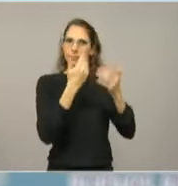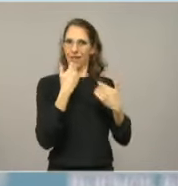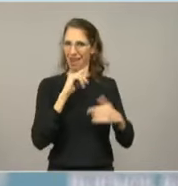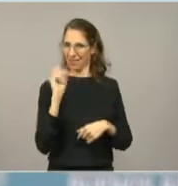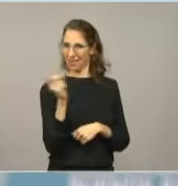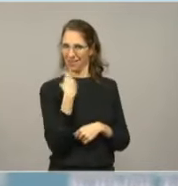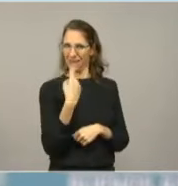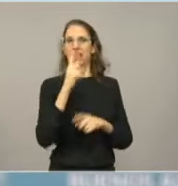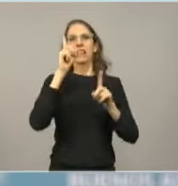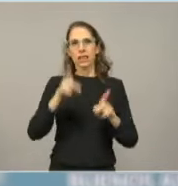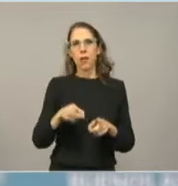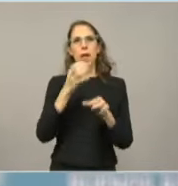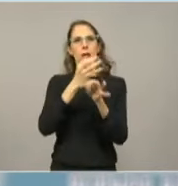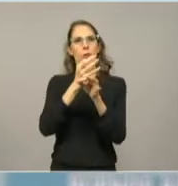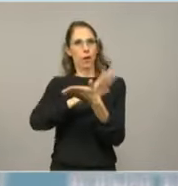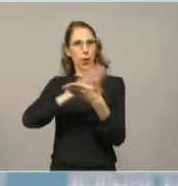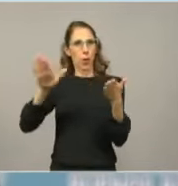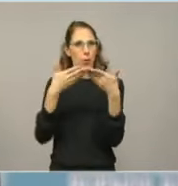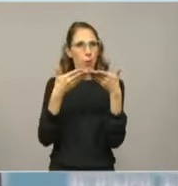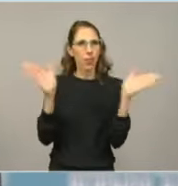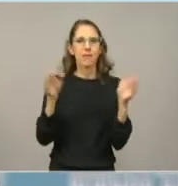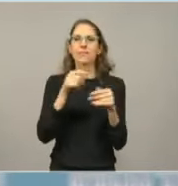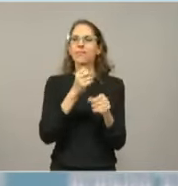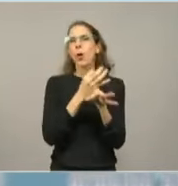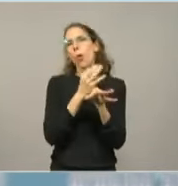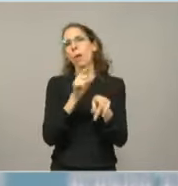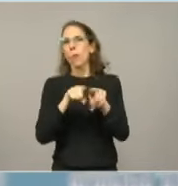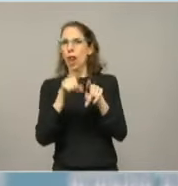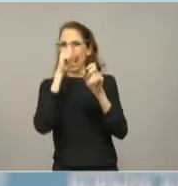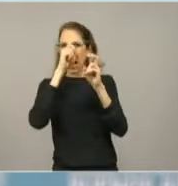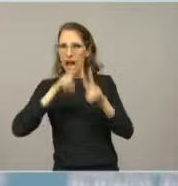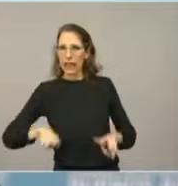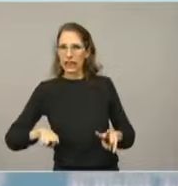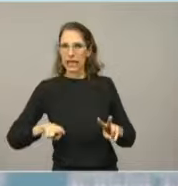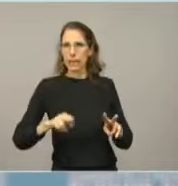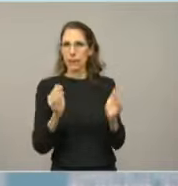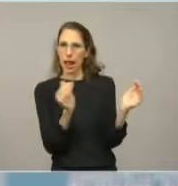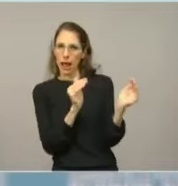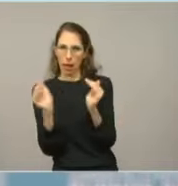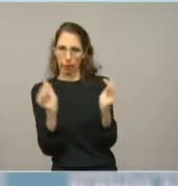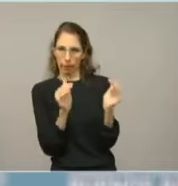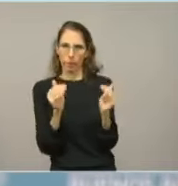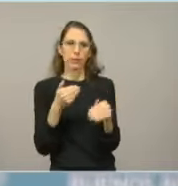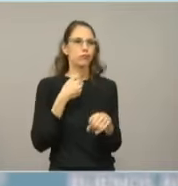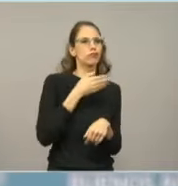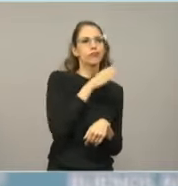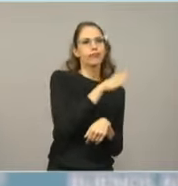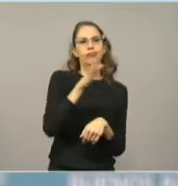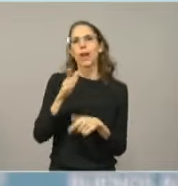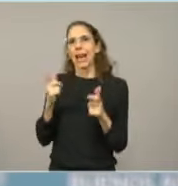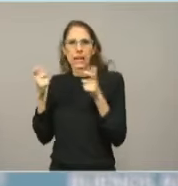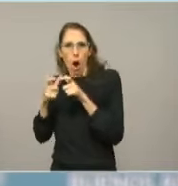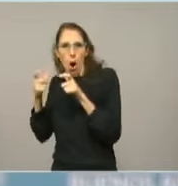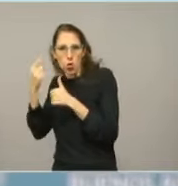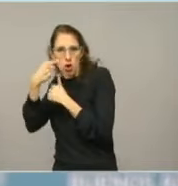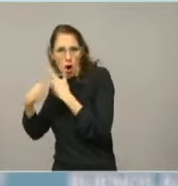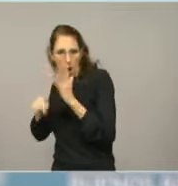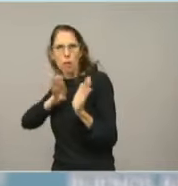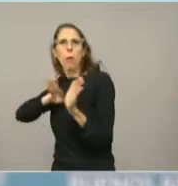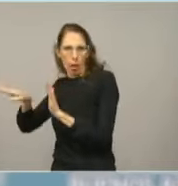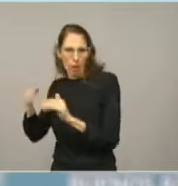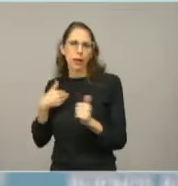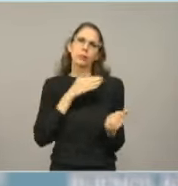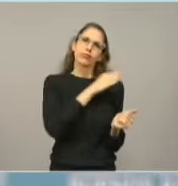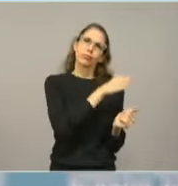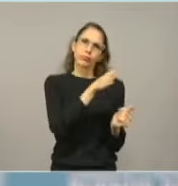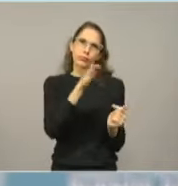nuevo edificio escolar en este caso un jardín maternal esto es la agenda que tiene bueno por fuera de sus reuniones aquí en la casa de gobierno